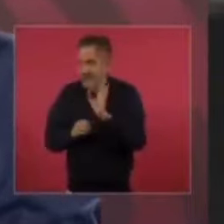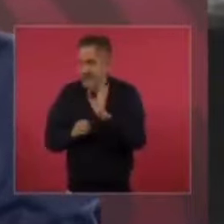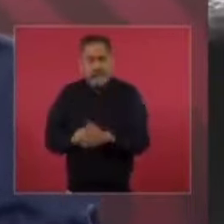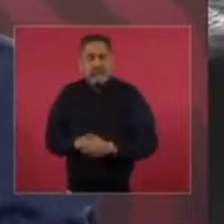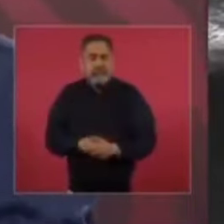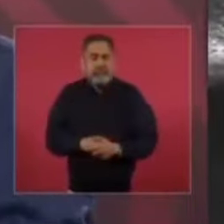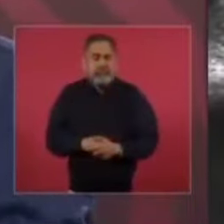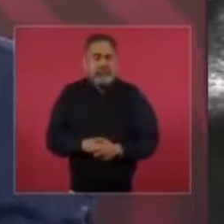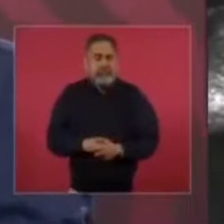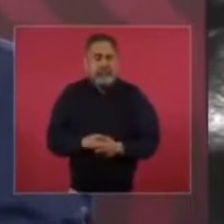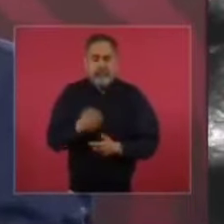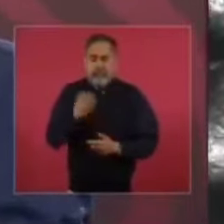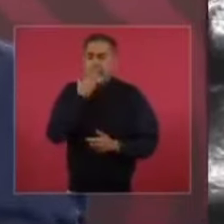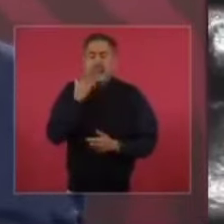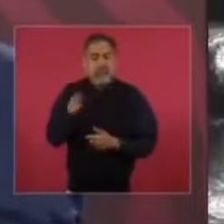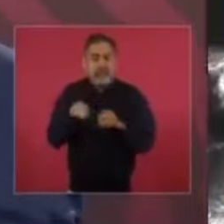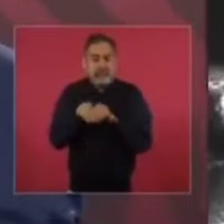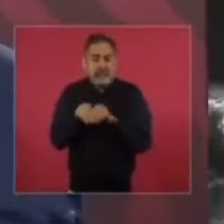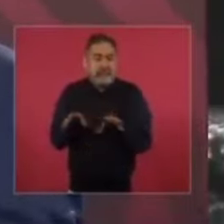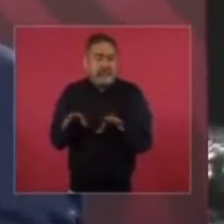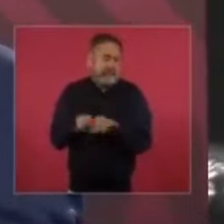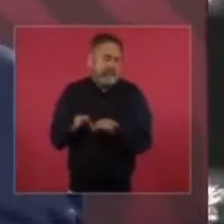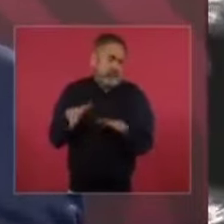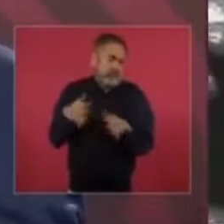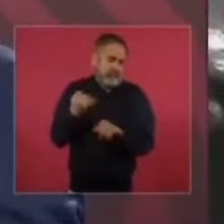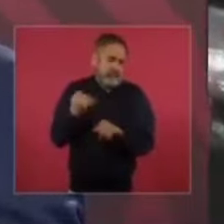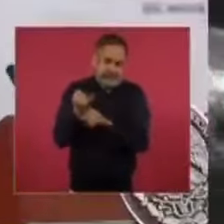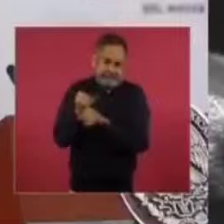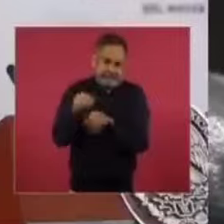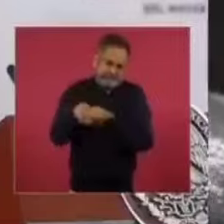Así es, 200 años